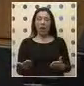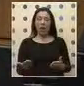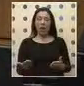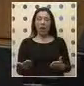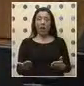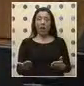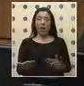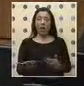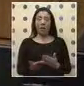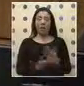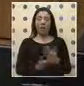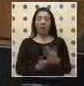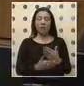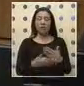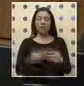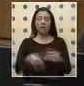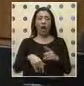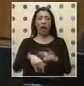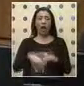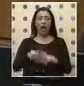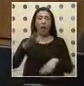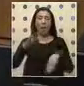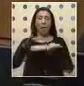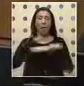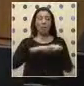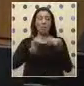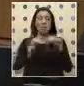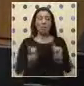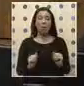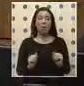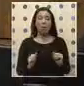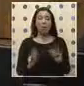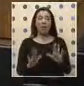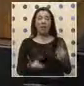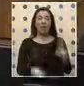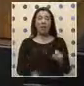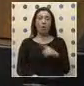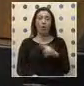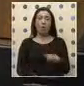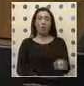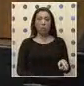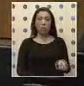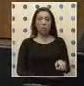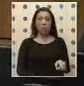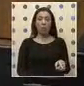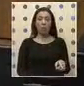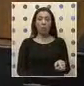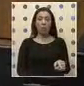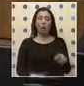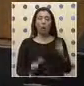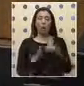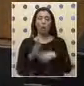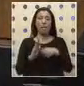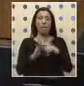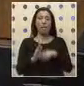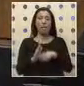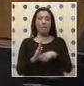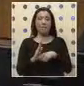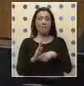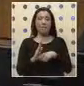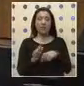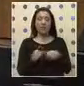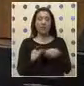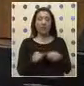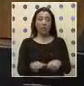el horario de punta pueda quedar sin efecto durante los meses que este dure